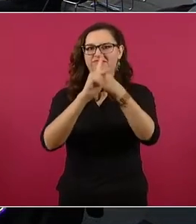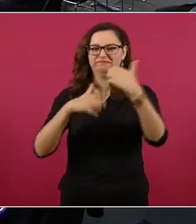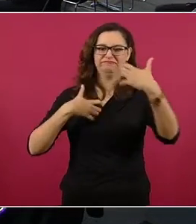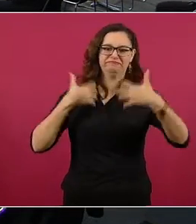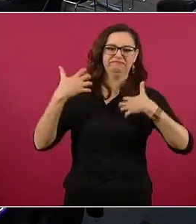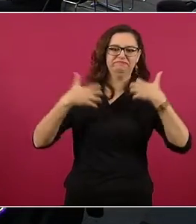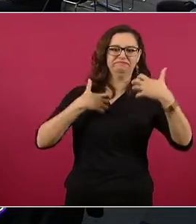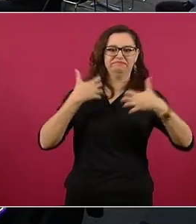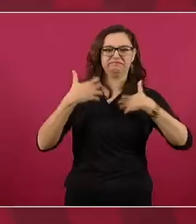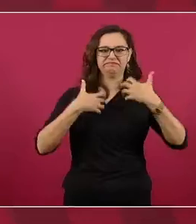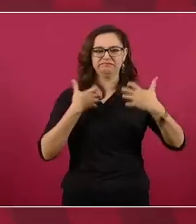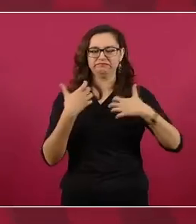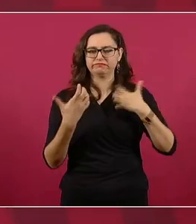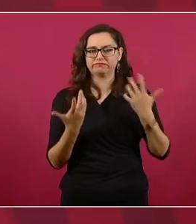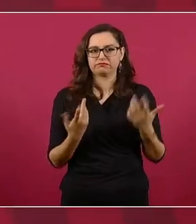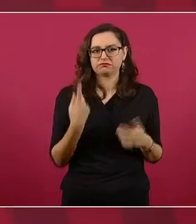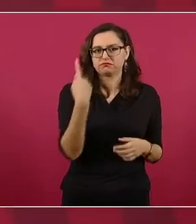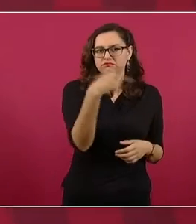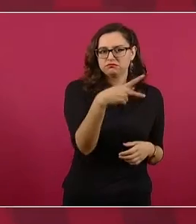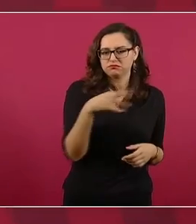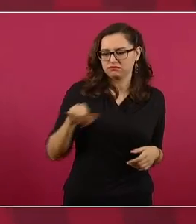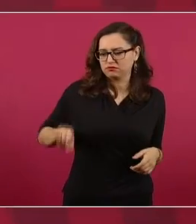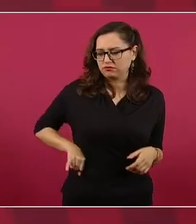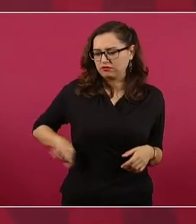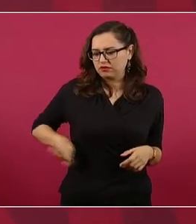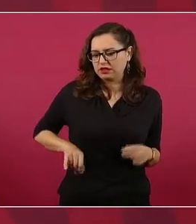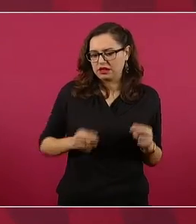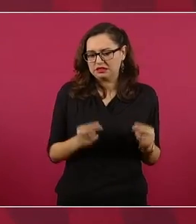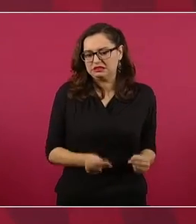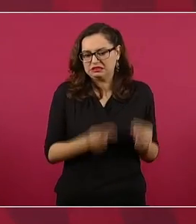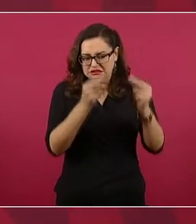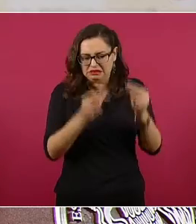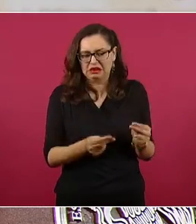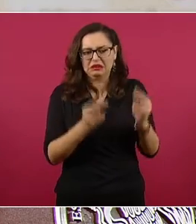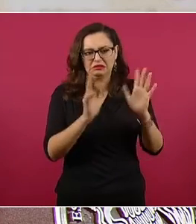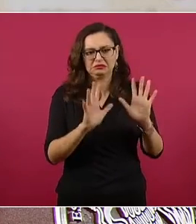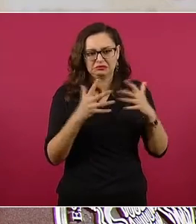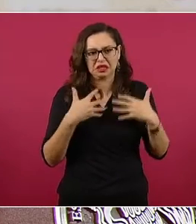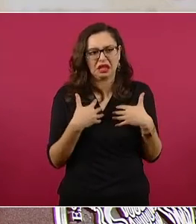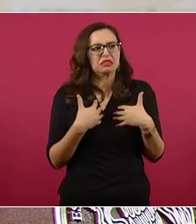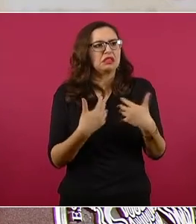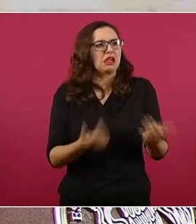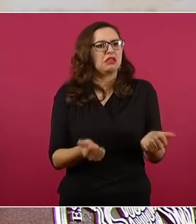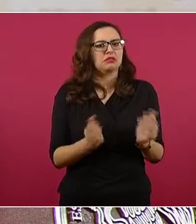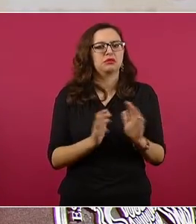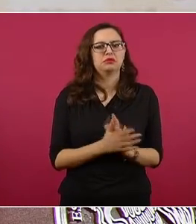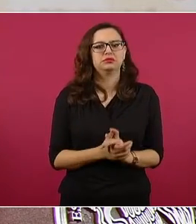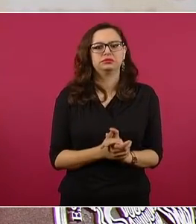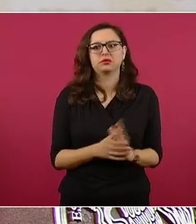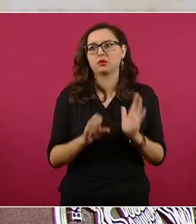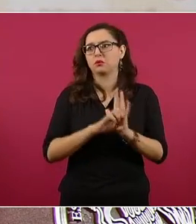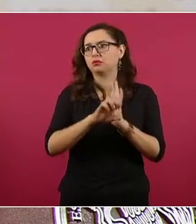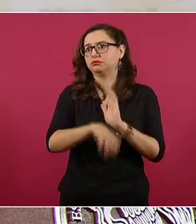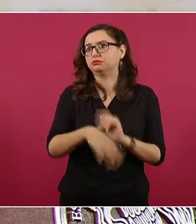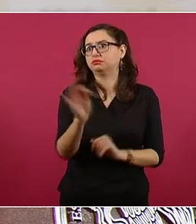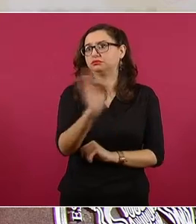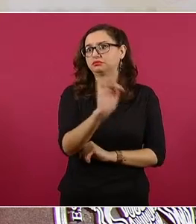a lo mejor hasta mi amigo Larry Fink de BlackRock,